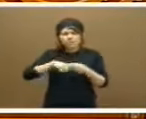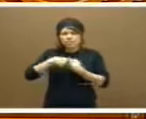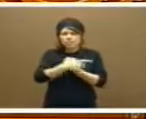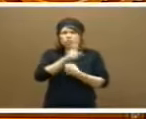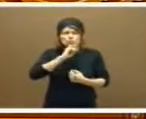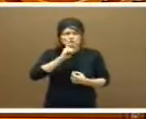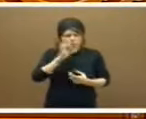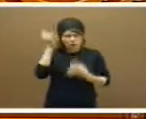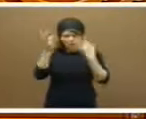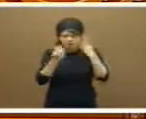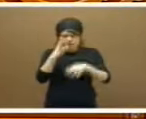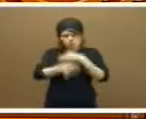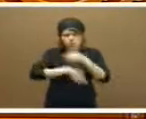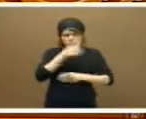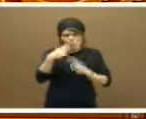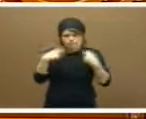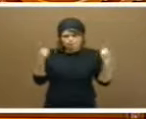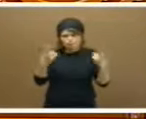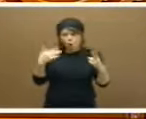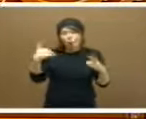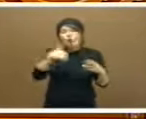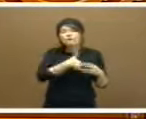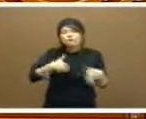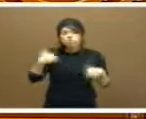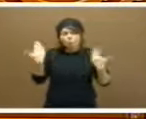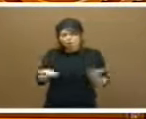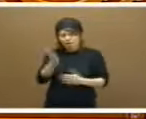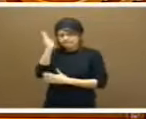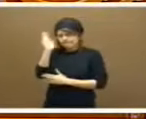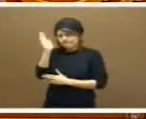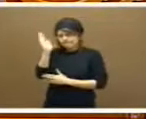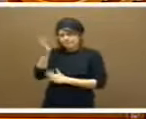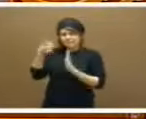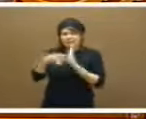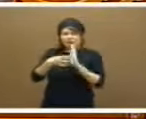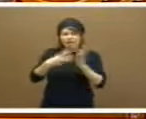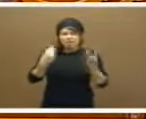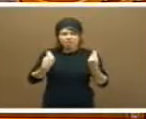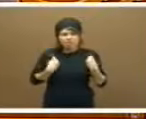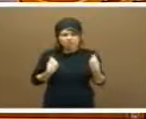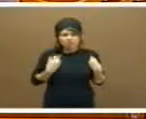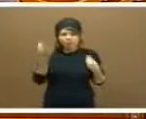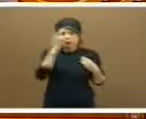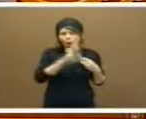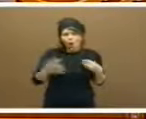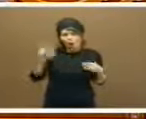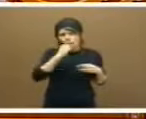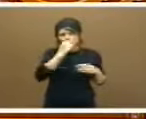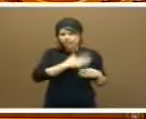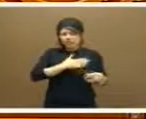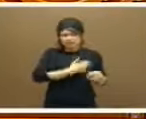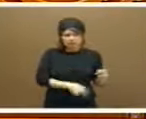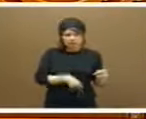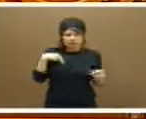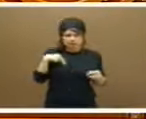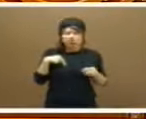participación en la actividad de los organismos públicos cuya función afecte directamente a la calidad de vida o al bienestar en